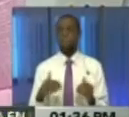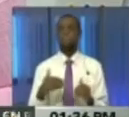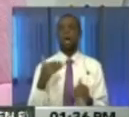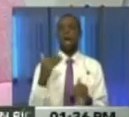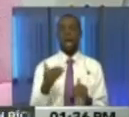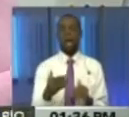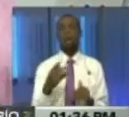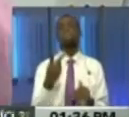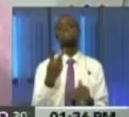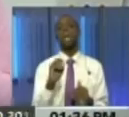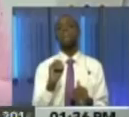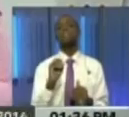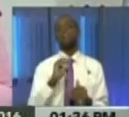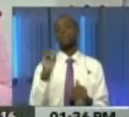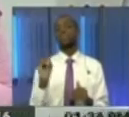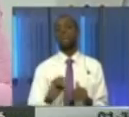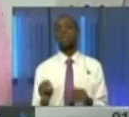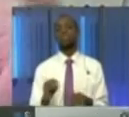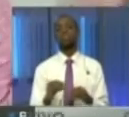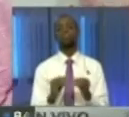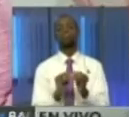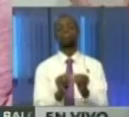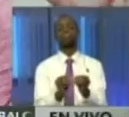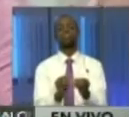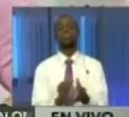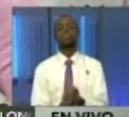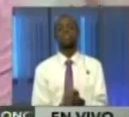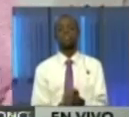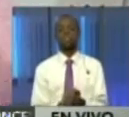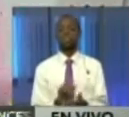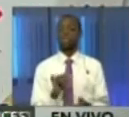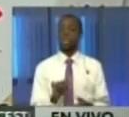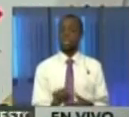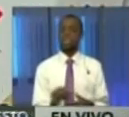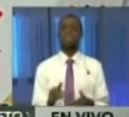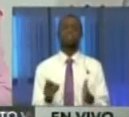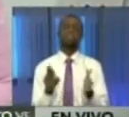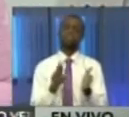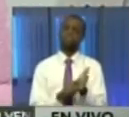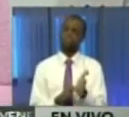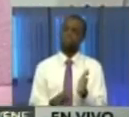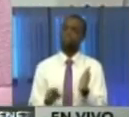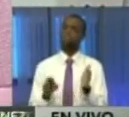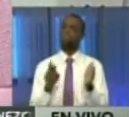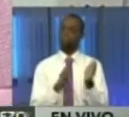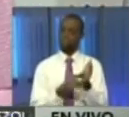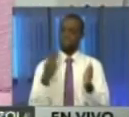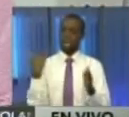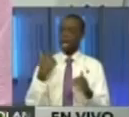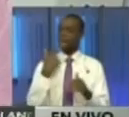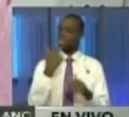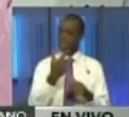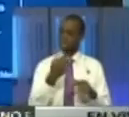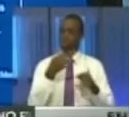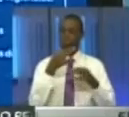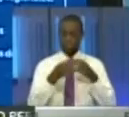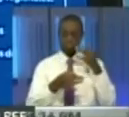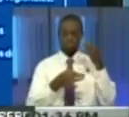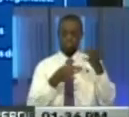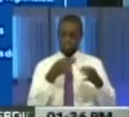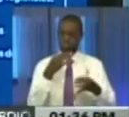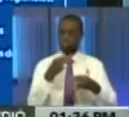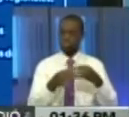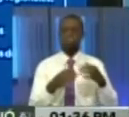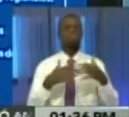20%. Allí se abre, como lo hemos dicho reiteradamente a lo largo de esta exposición, lo